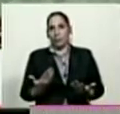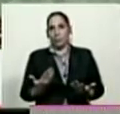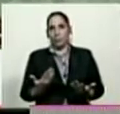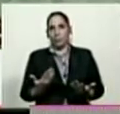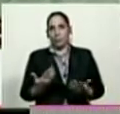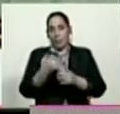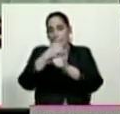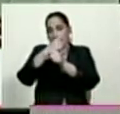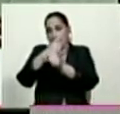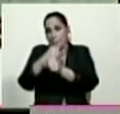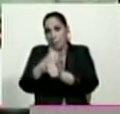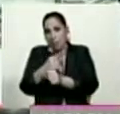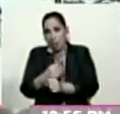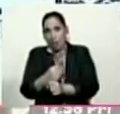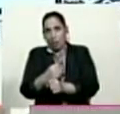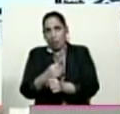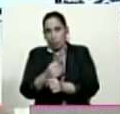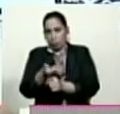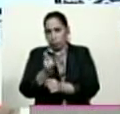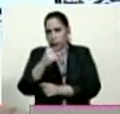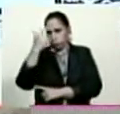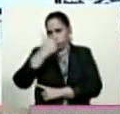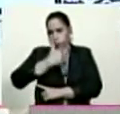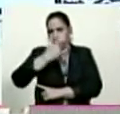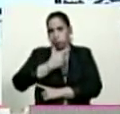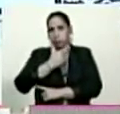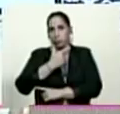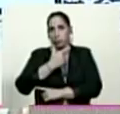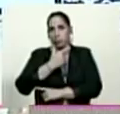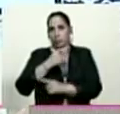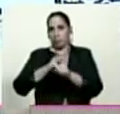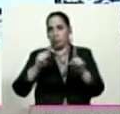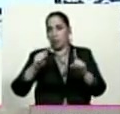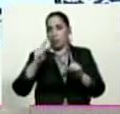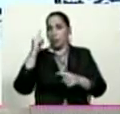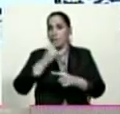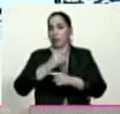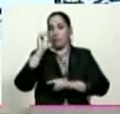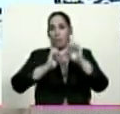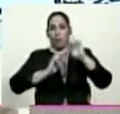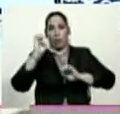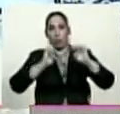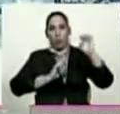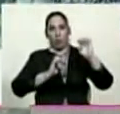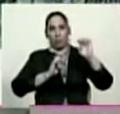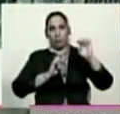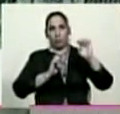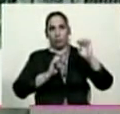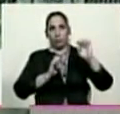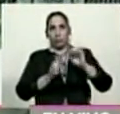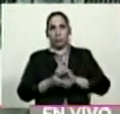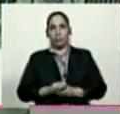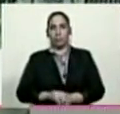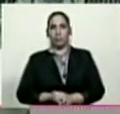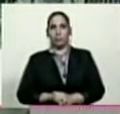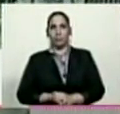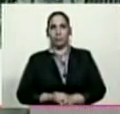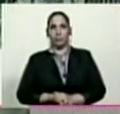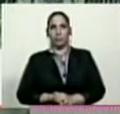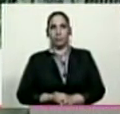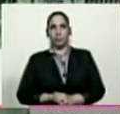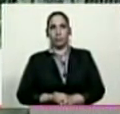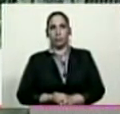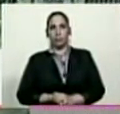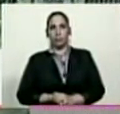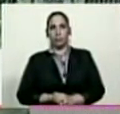Espero que haya sensatez, pero hay que evaluar, evaluar y evaluar.